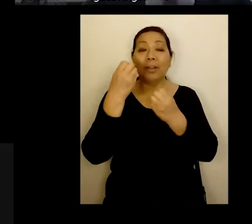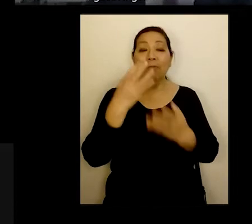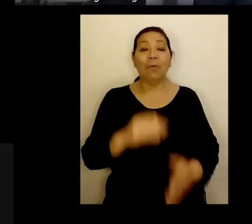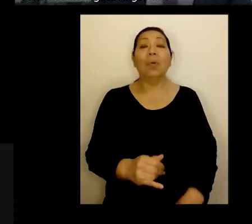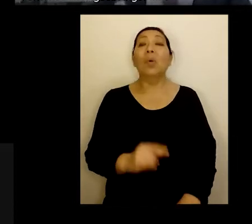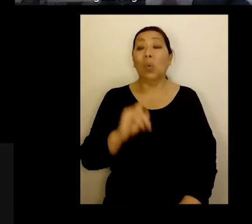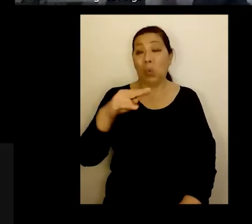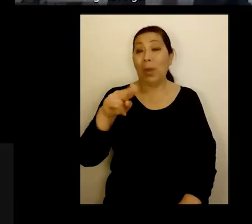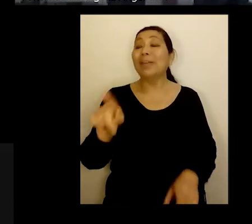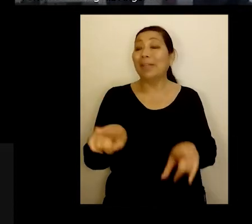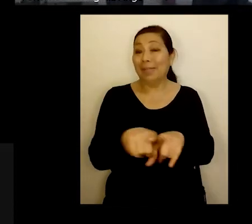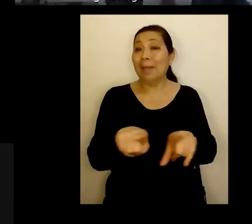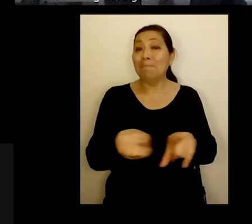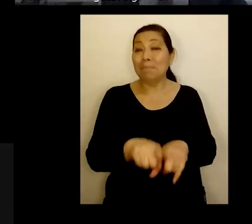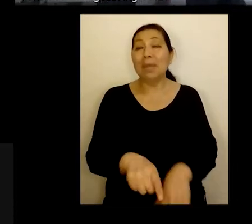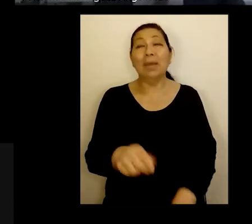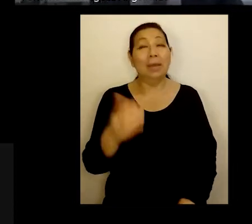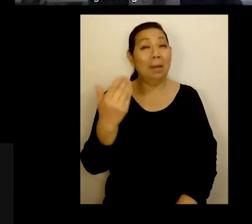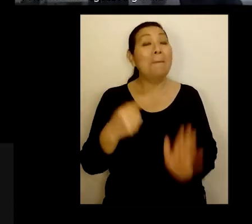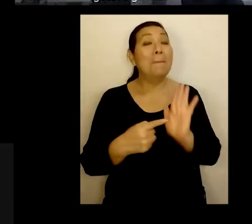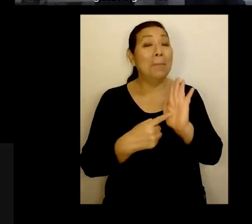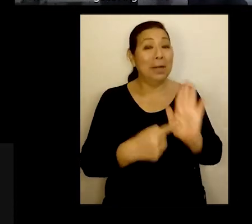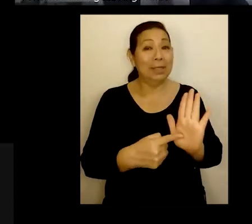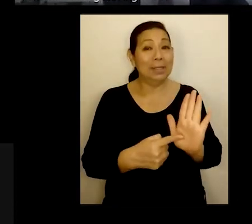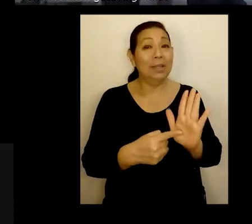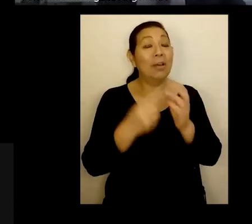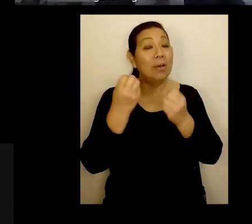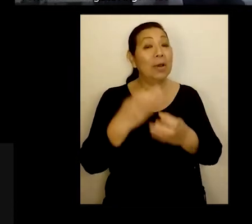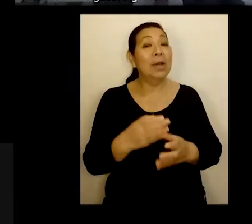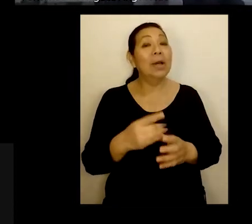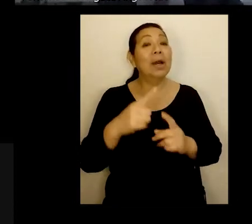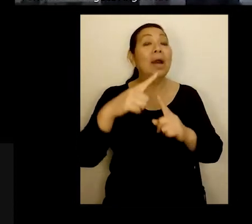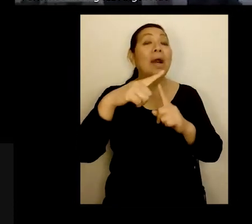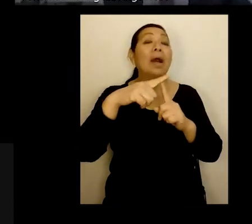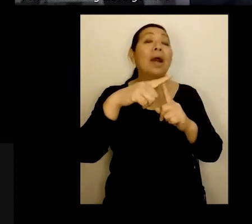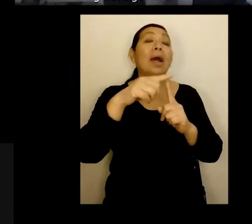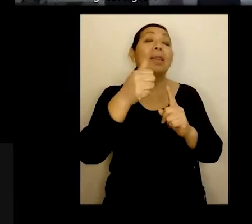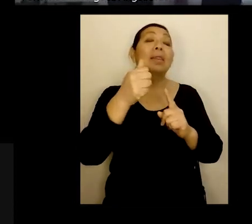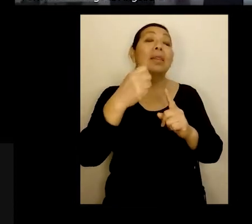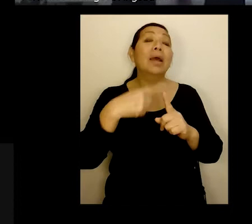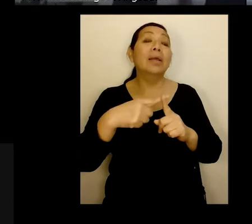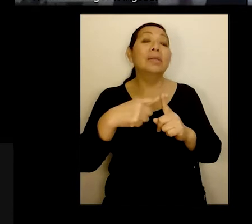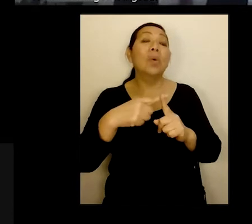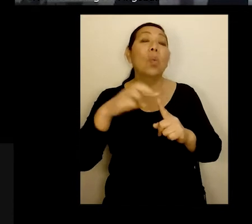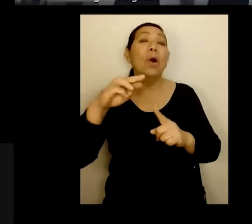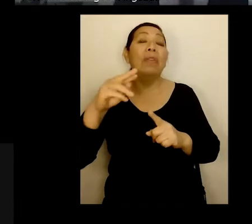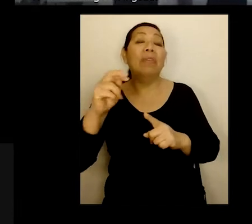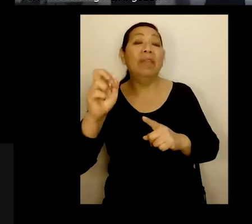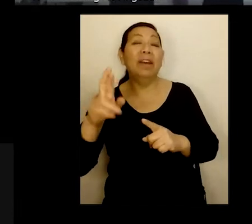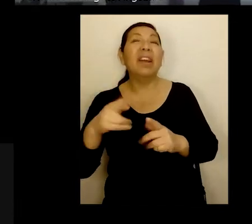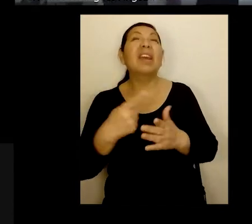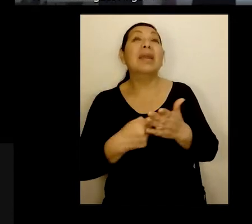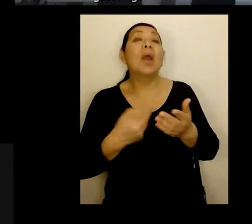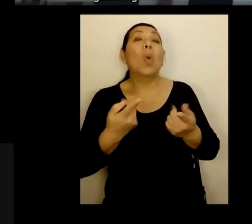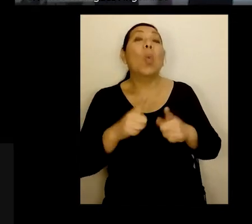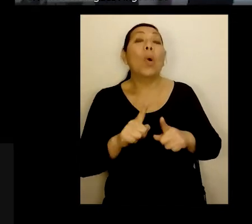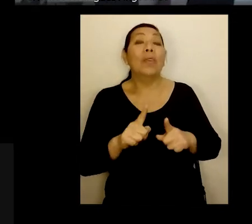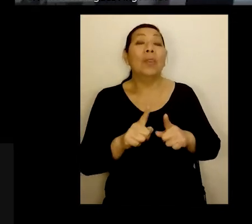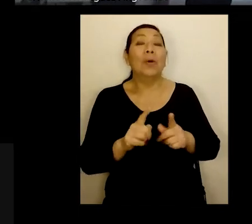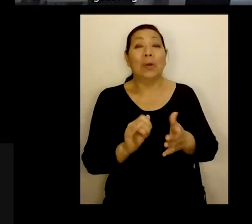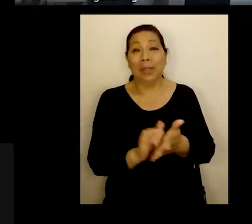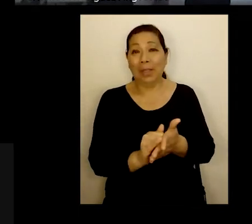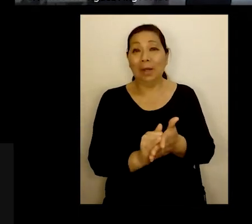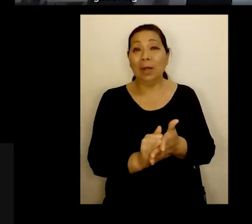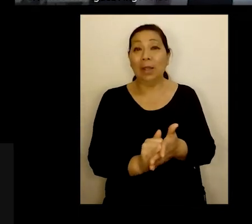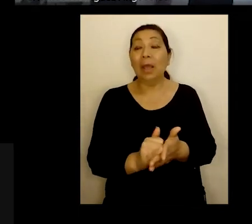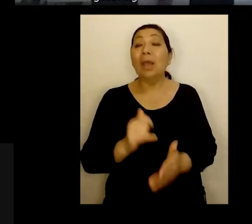de EY también, Ernst & Young, y presentamos un informe de Pricewaterhouse. ¿Qué sucedió? Que